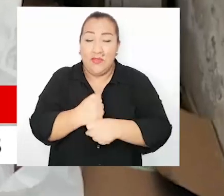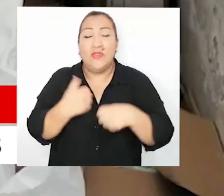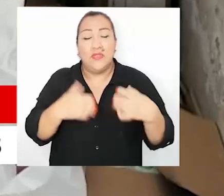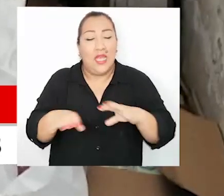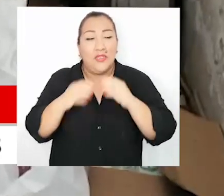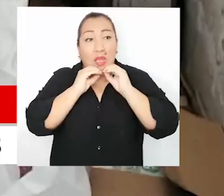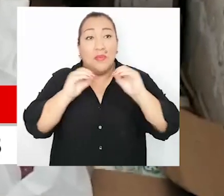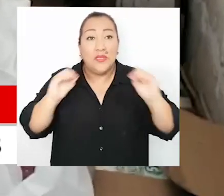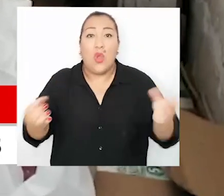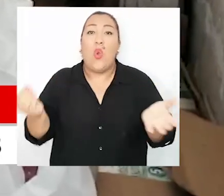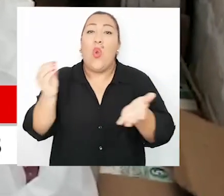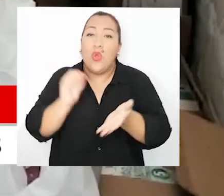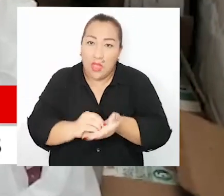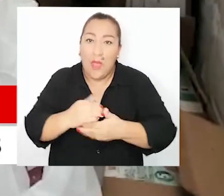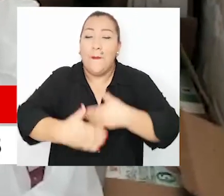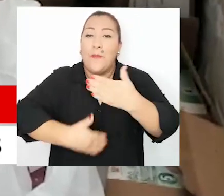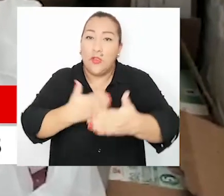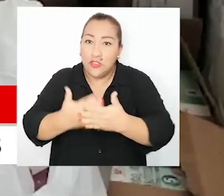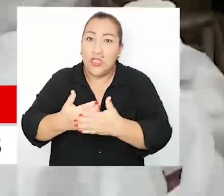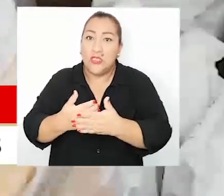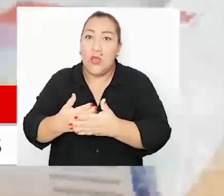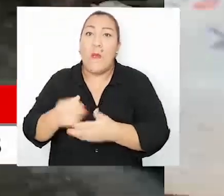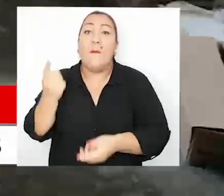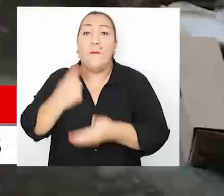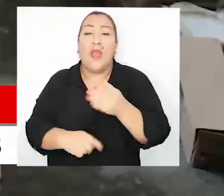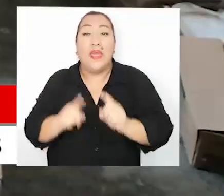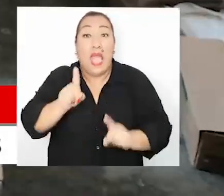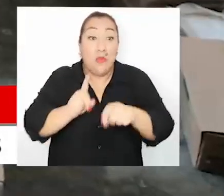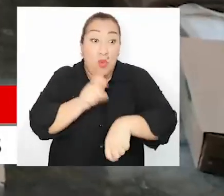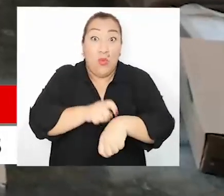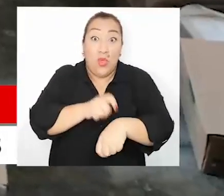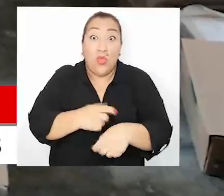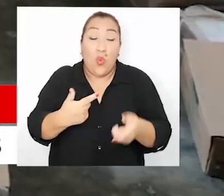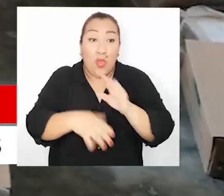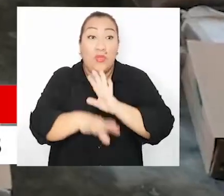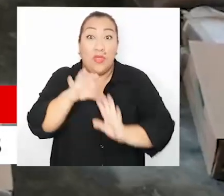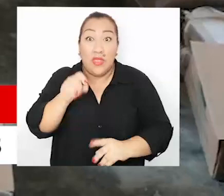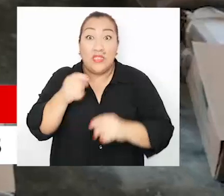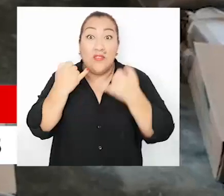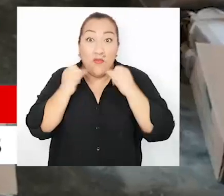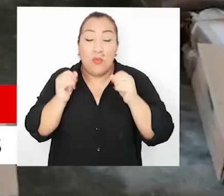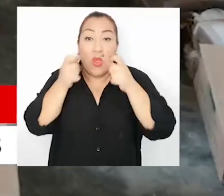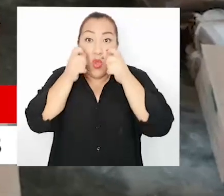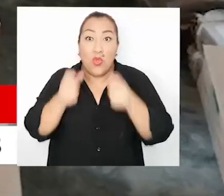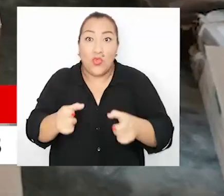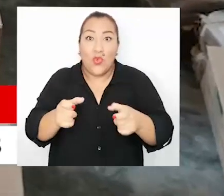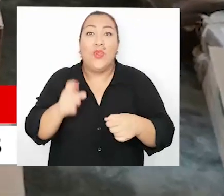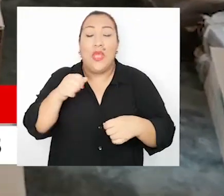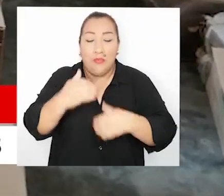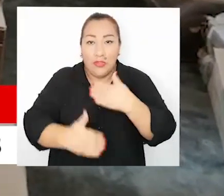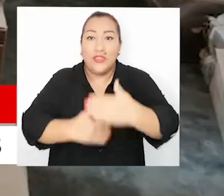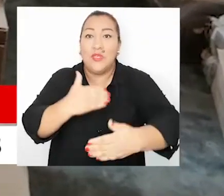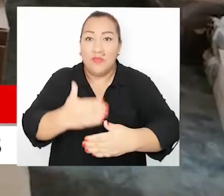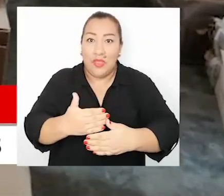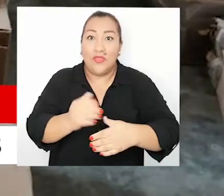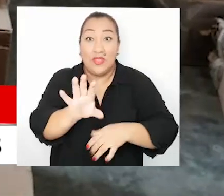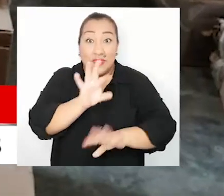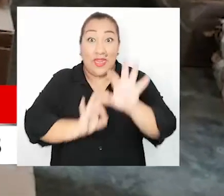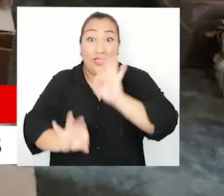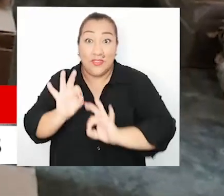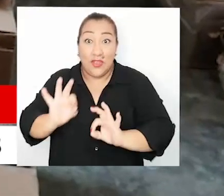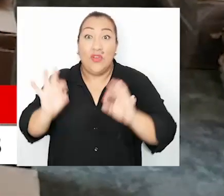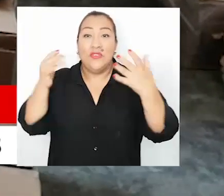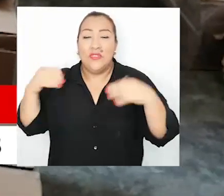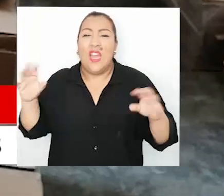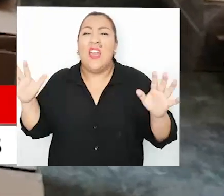de este año se realizó la convocatoria del proceso. Cabe señalar que, al momento de la emisión de nuestro informe de control, el